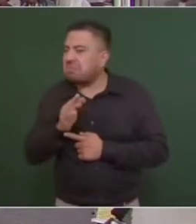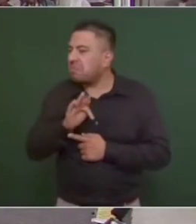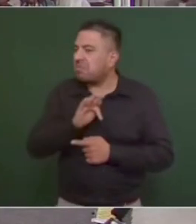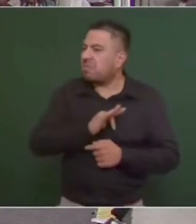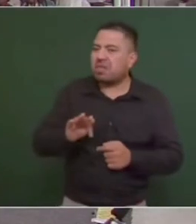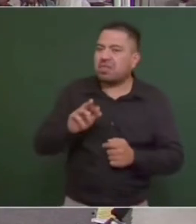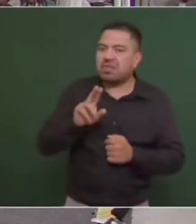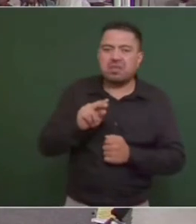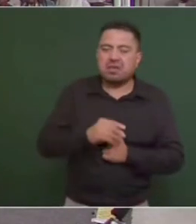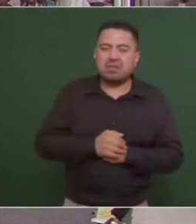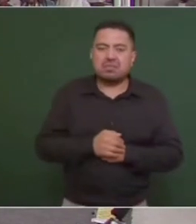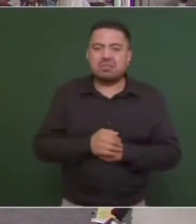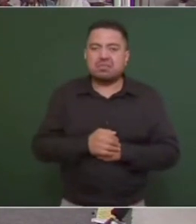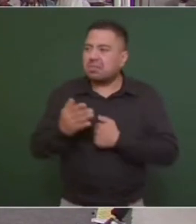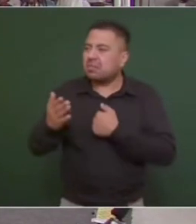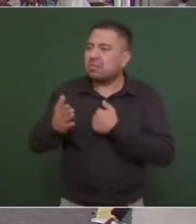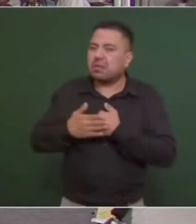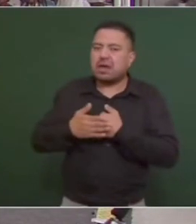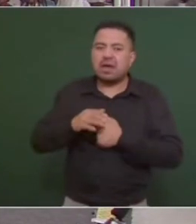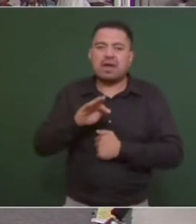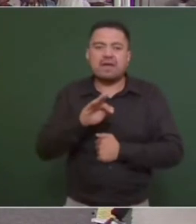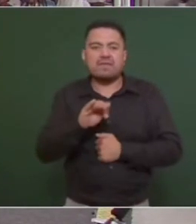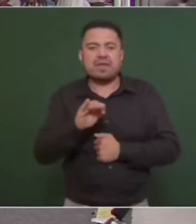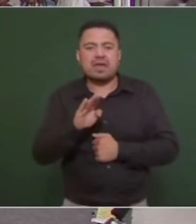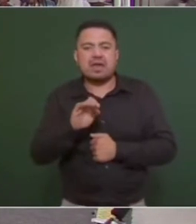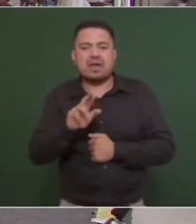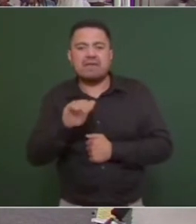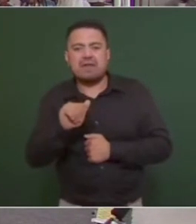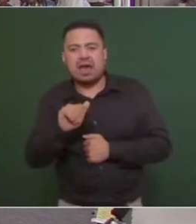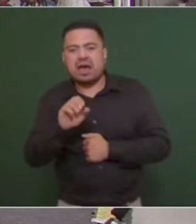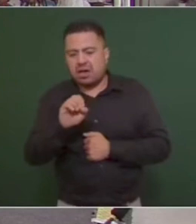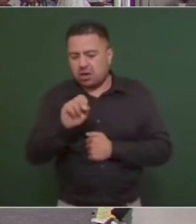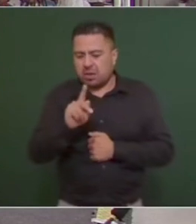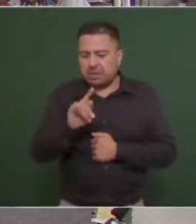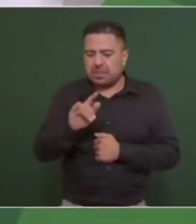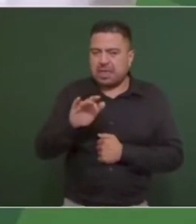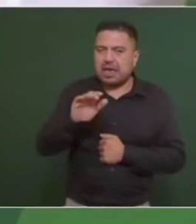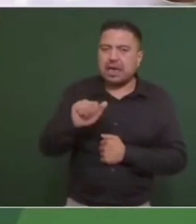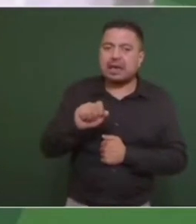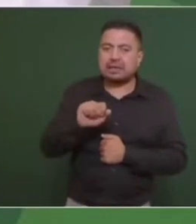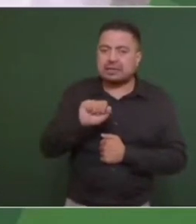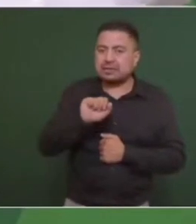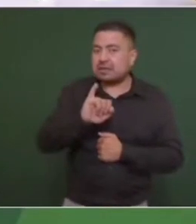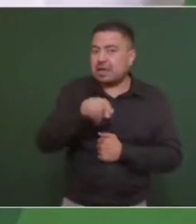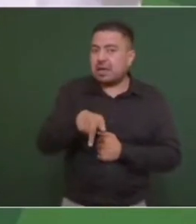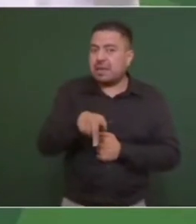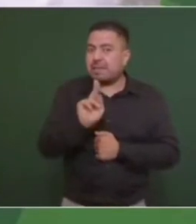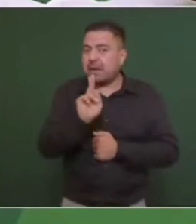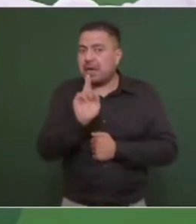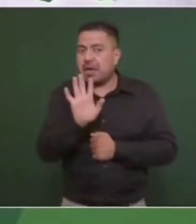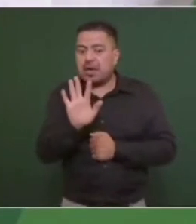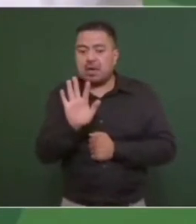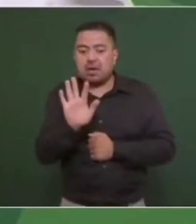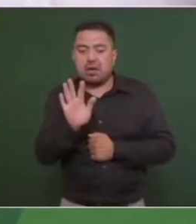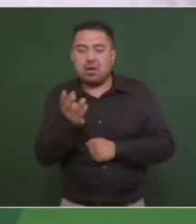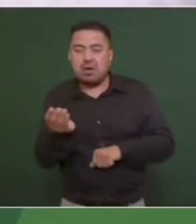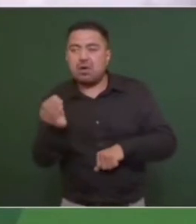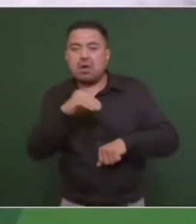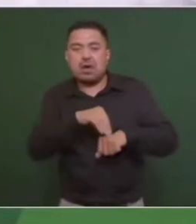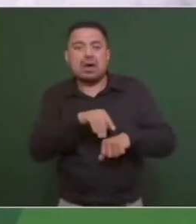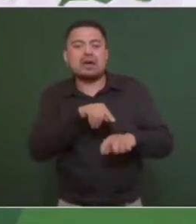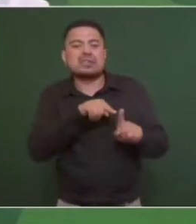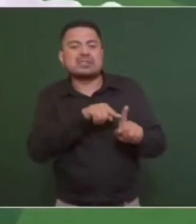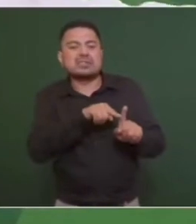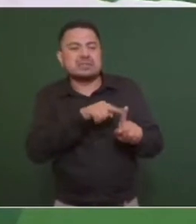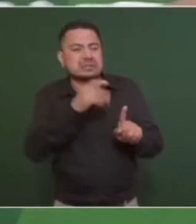nos dicen fibra óptica Pues sí pero alumbrar la fibra óptica lleva